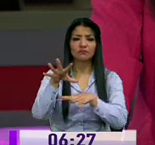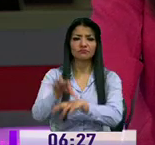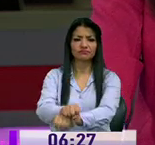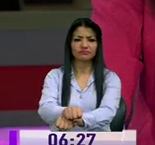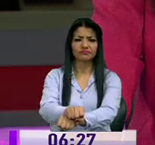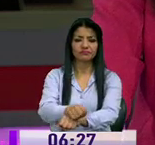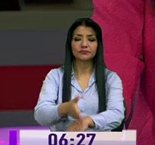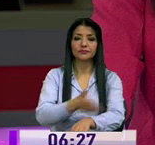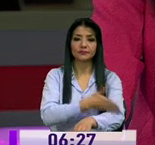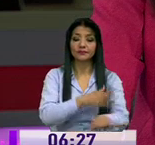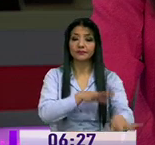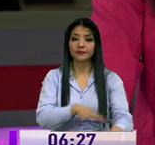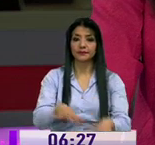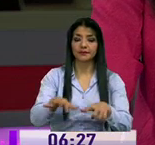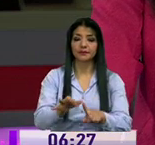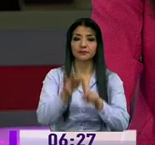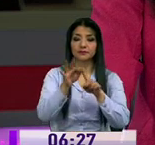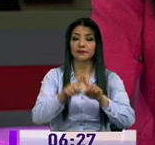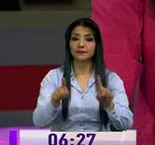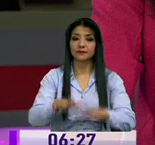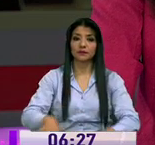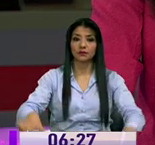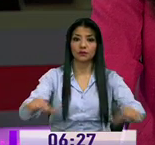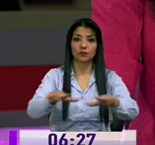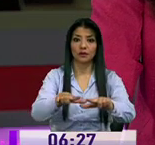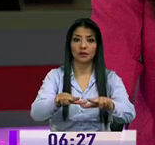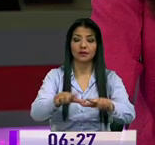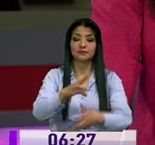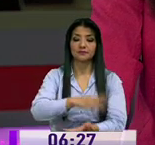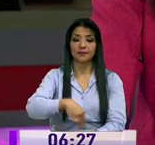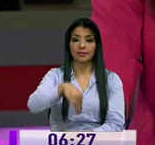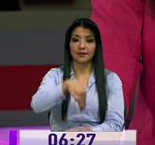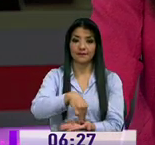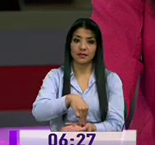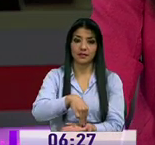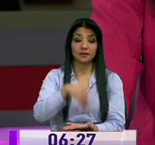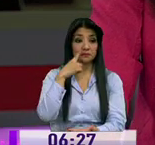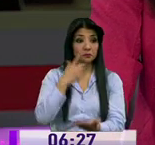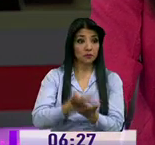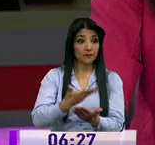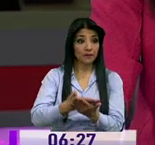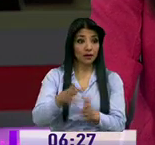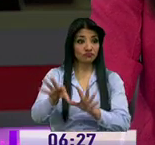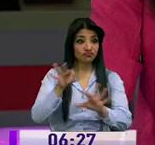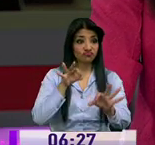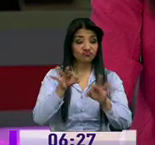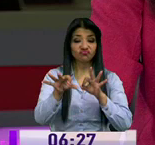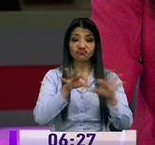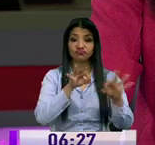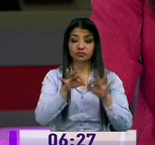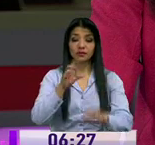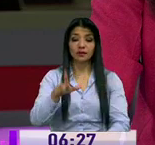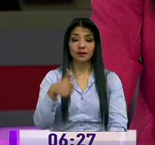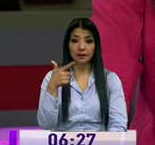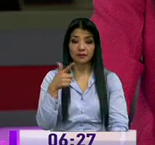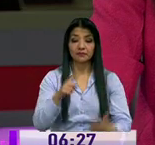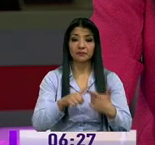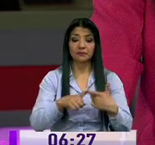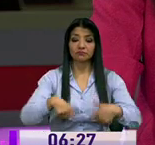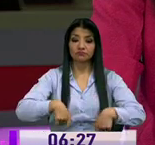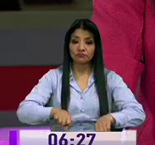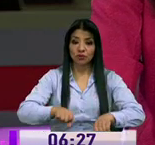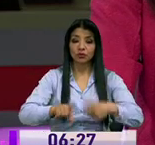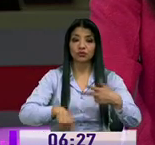durante operativos realizados en varios sectores del puerto manabita. Entre las evidencias, se incautaron armas de fuego, una